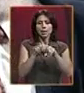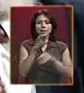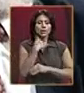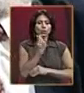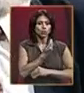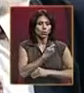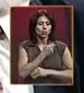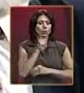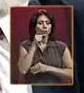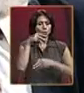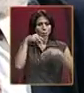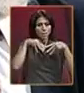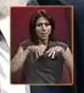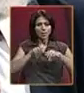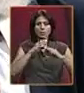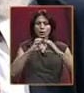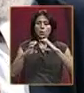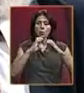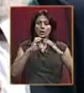segmentado,